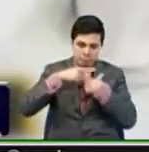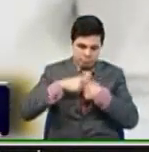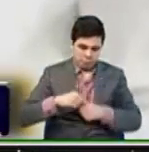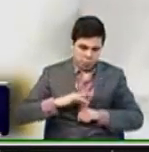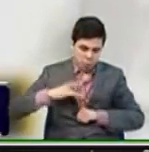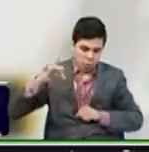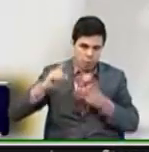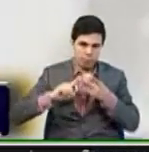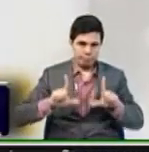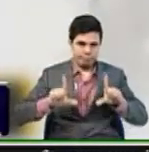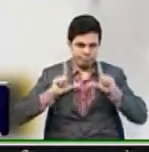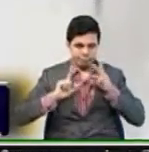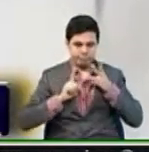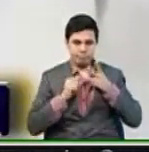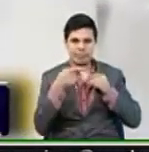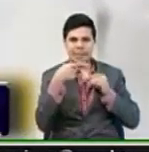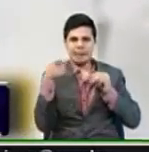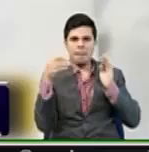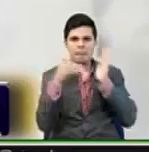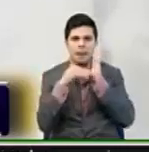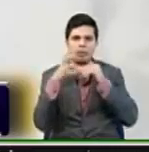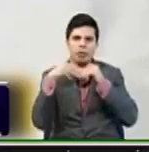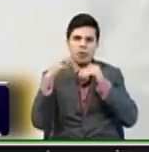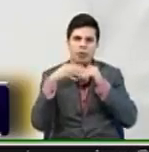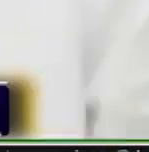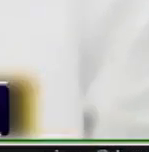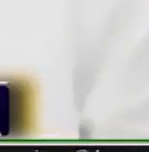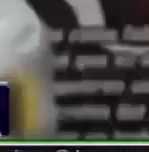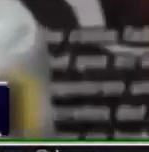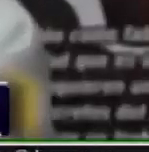de oro diploma y 100 mil dólares en efectivo